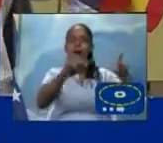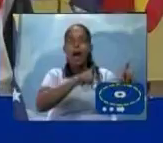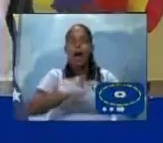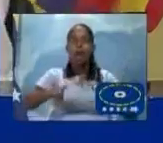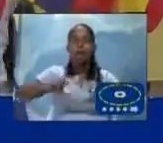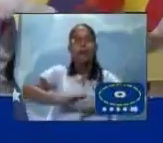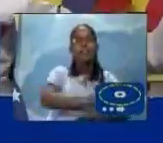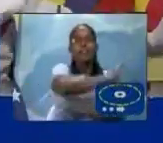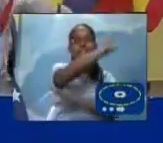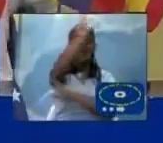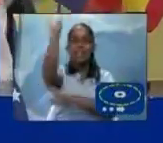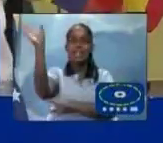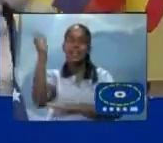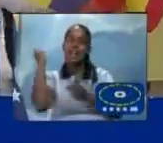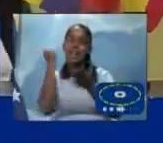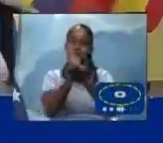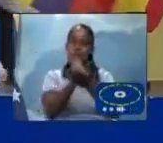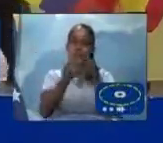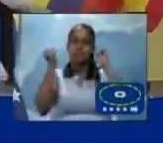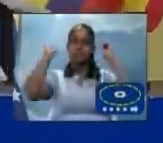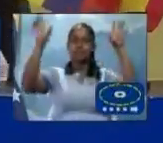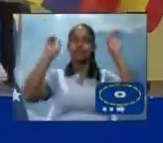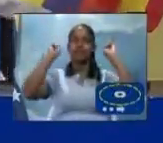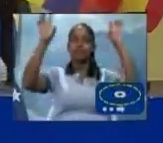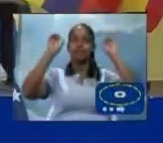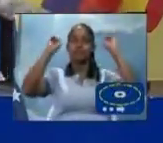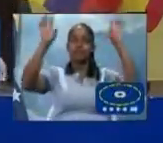patria celestial. ¡Yeah!